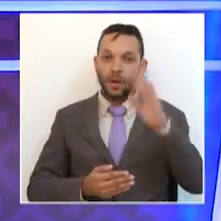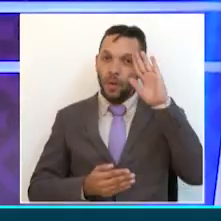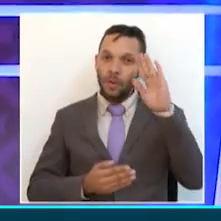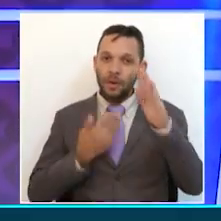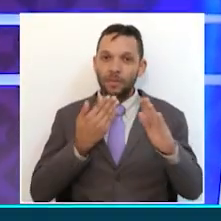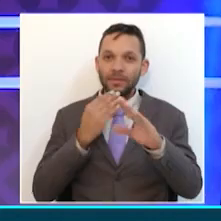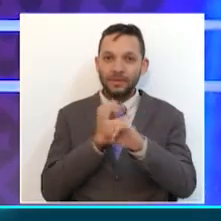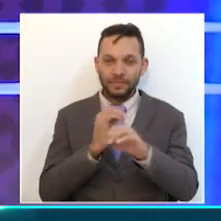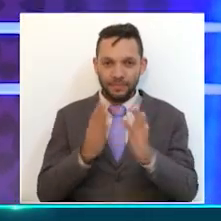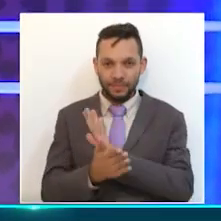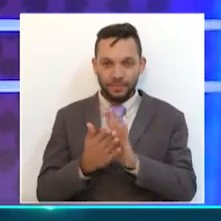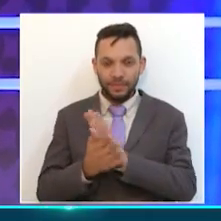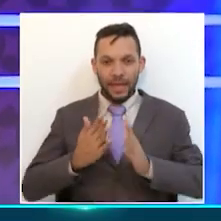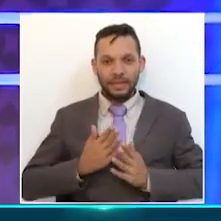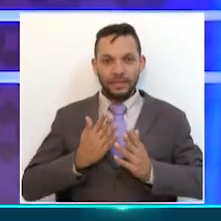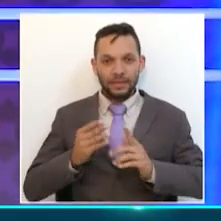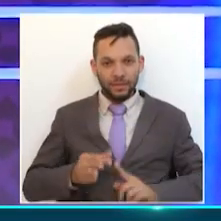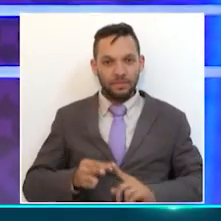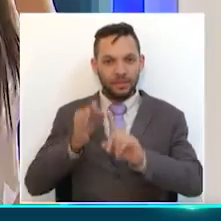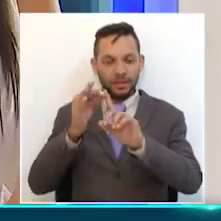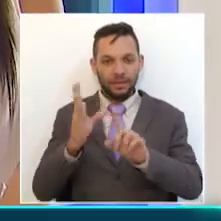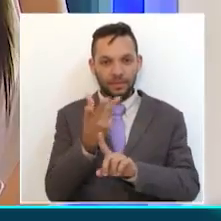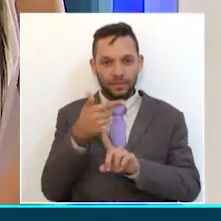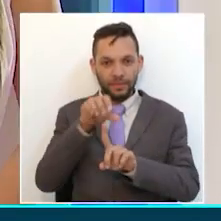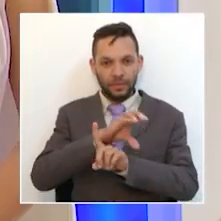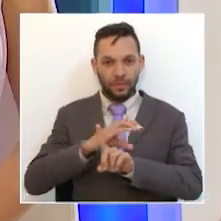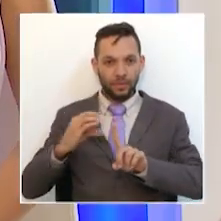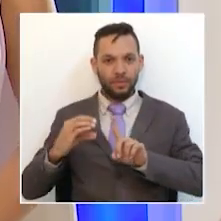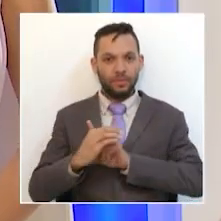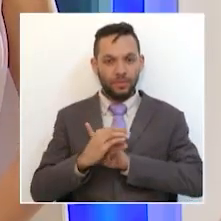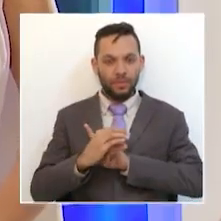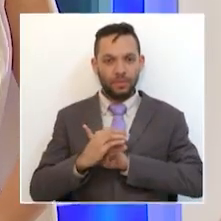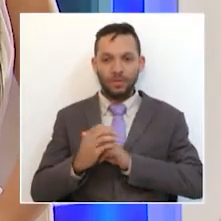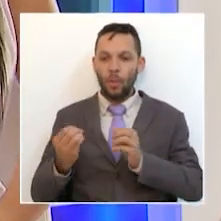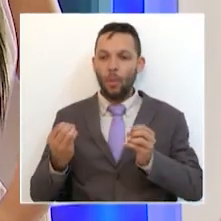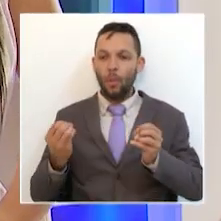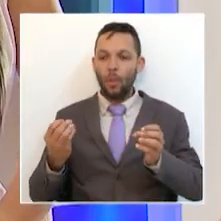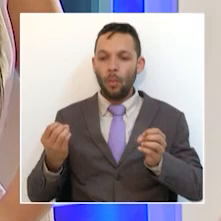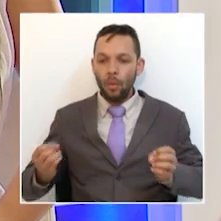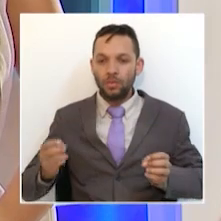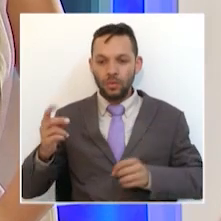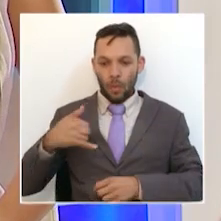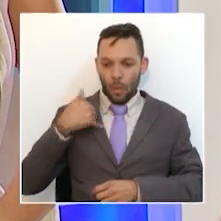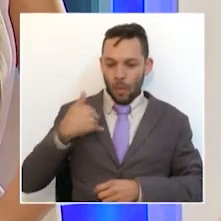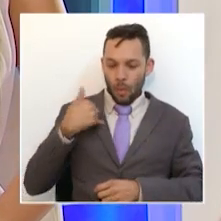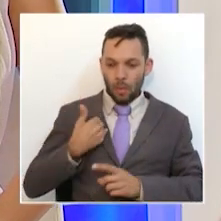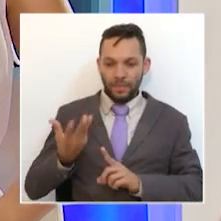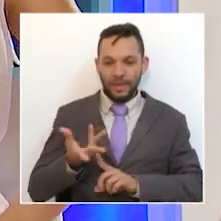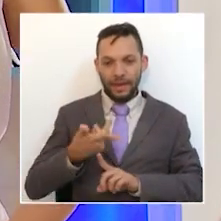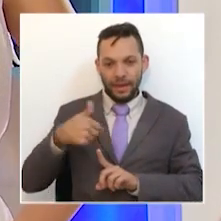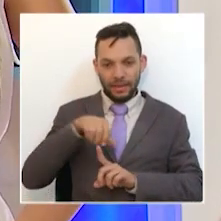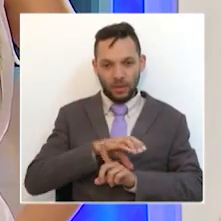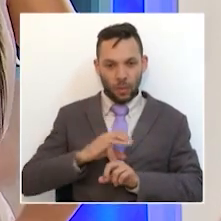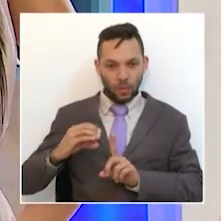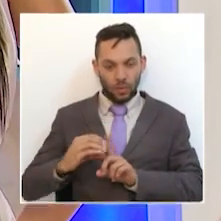Buenas noches, un saludo muy especial, bienvenidos a Sin Estrés. Son muchos los jóvenes voluntarios que buscan promover el arte y la cultura en el